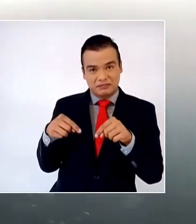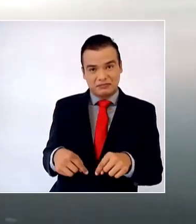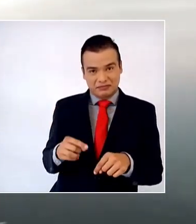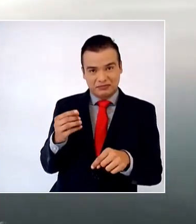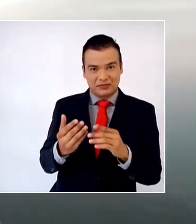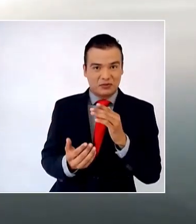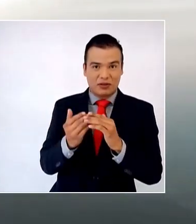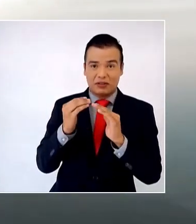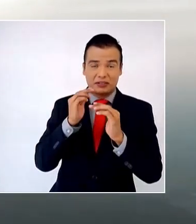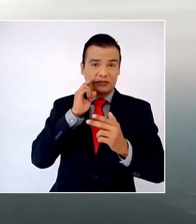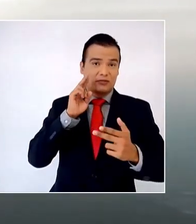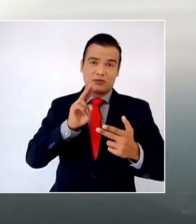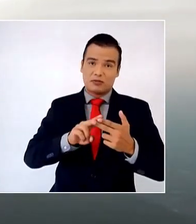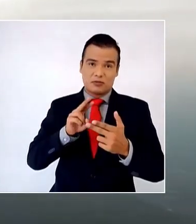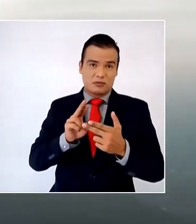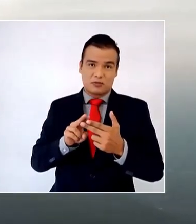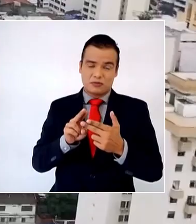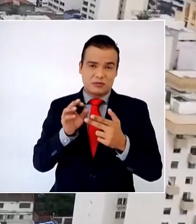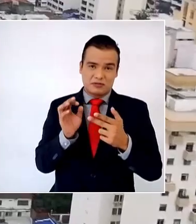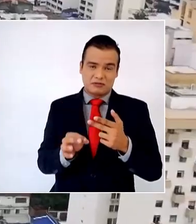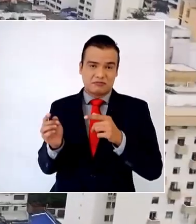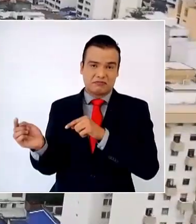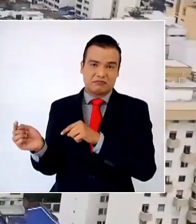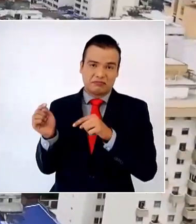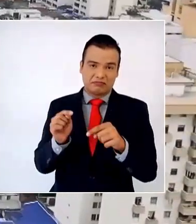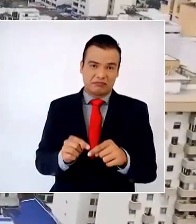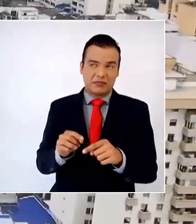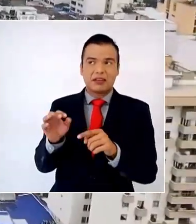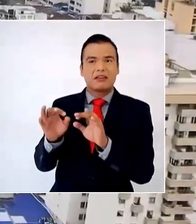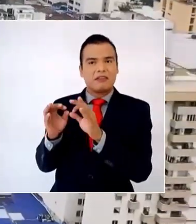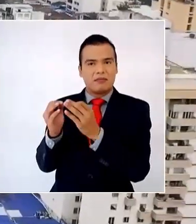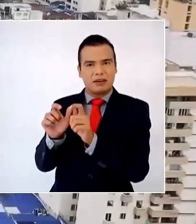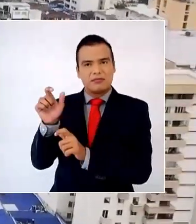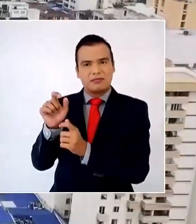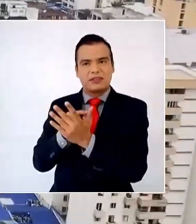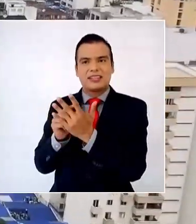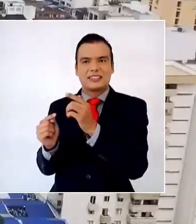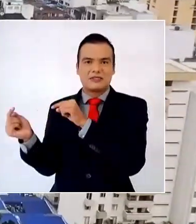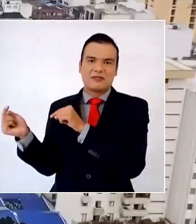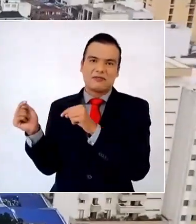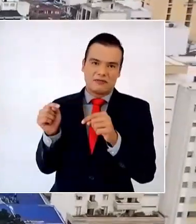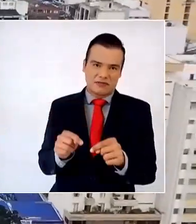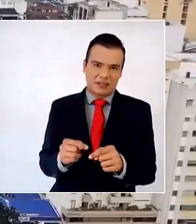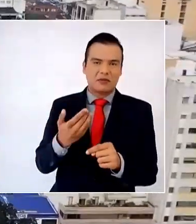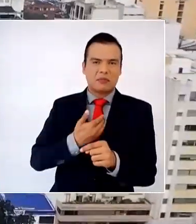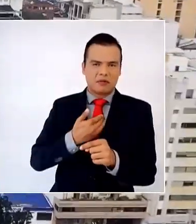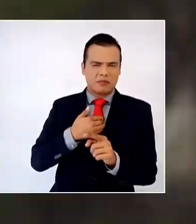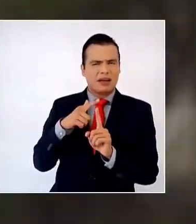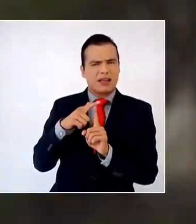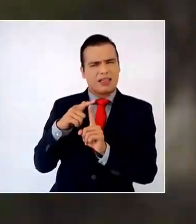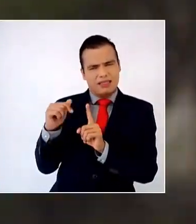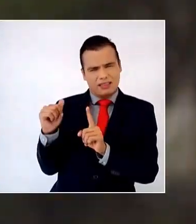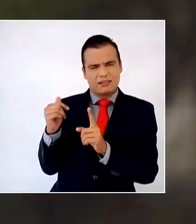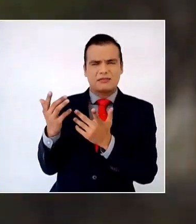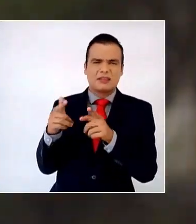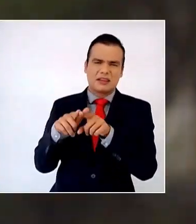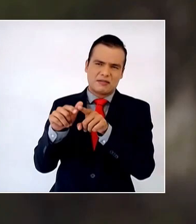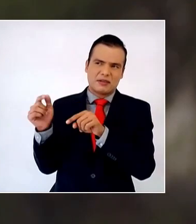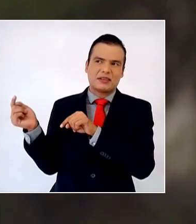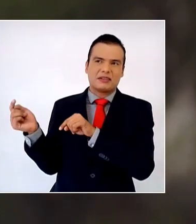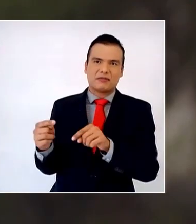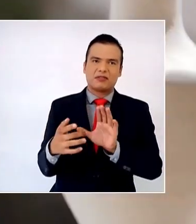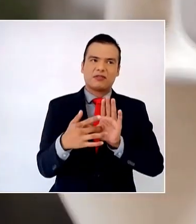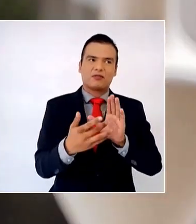iba a quedar cuando llegaba a la ciudad, así que vino mi mamá, vinieron unos tíos, mi hermana, a presentarme la nueva familia, la